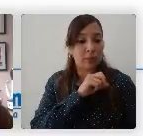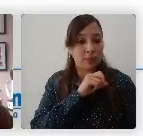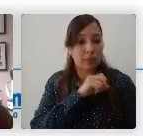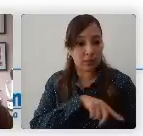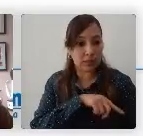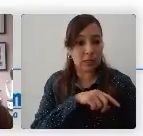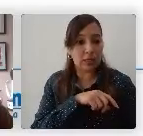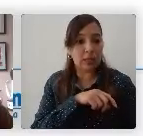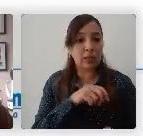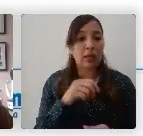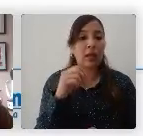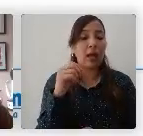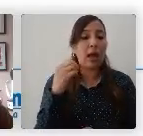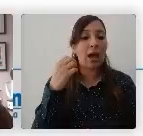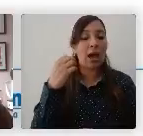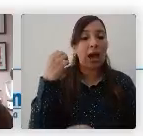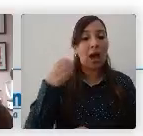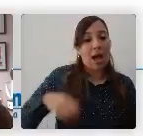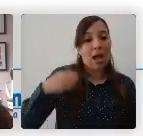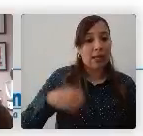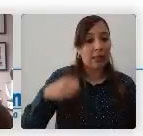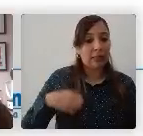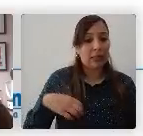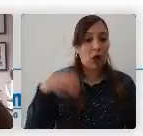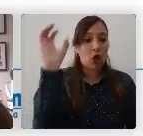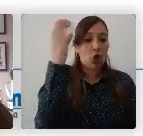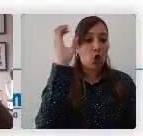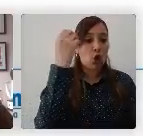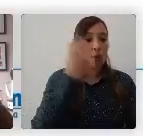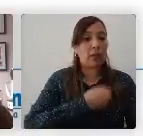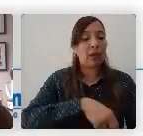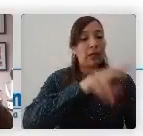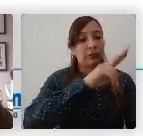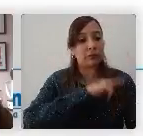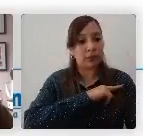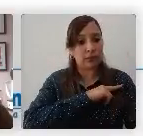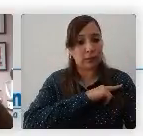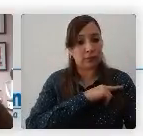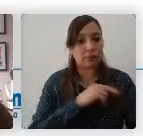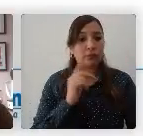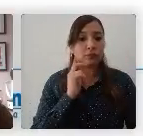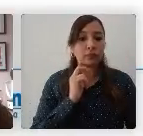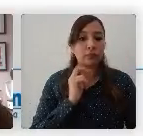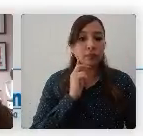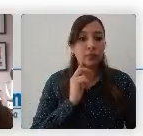región si supongamos si nosotros vivimos en lima dentro de lima si vivimos en buscó dentro del cusco dentro de mi región dentro de mi país